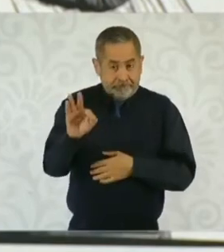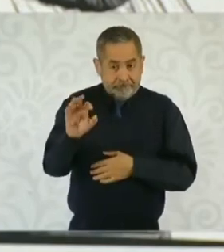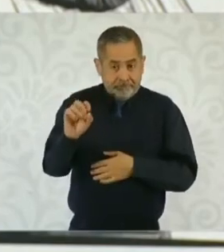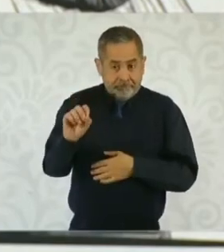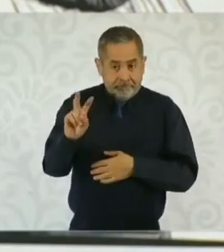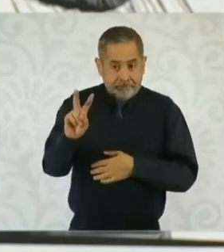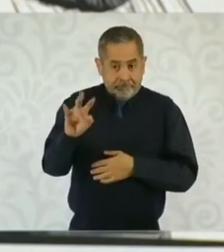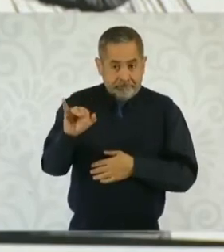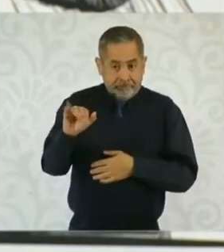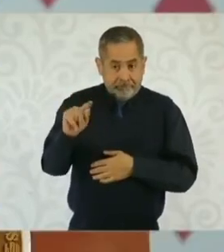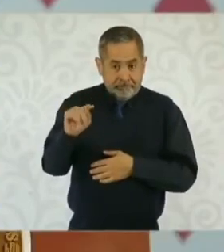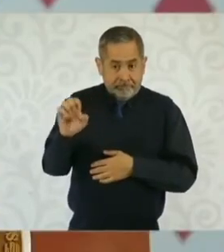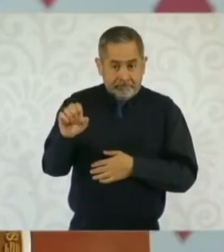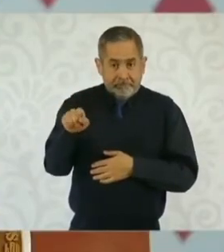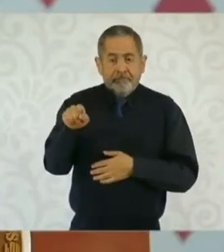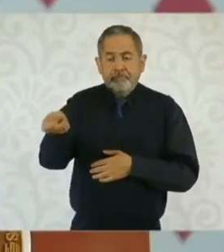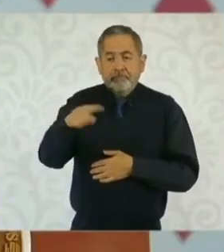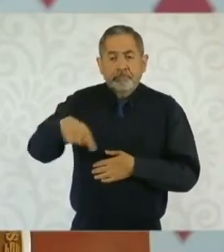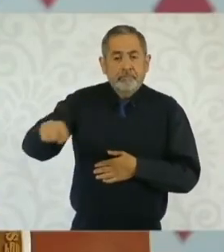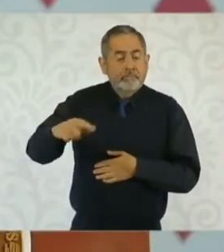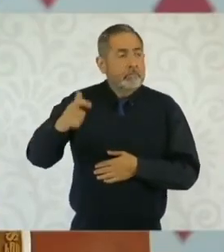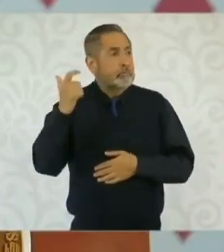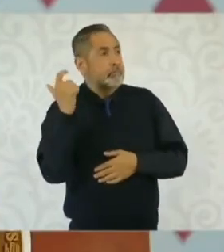se disminuyan deudas.